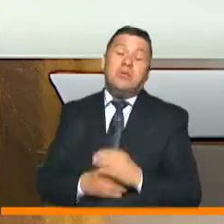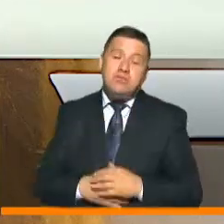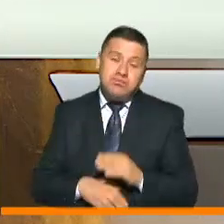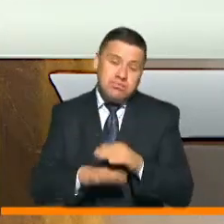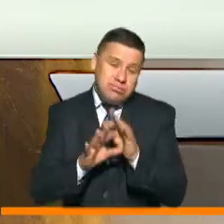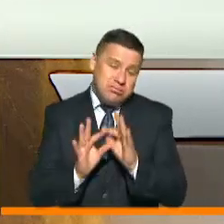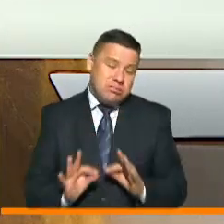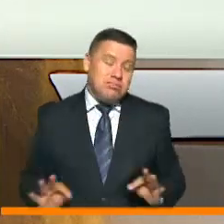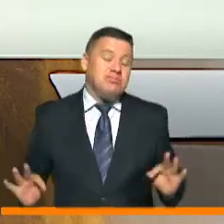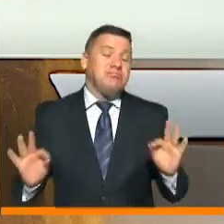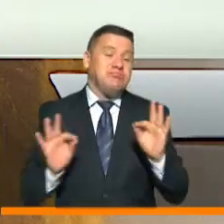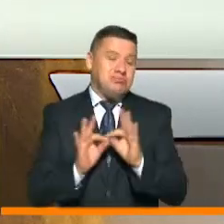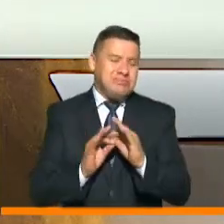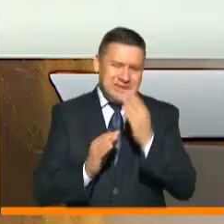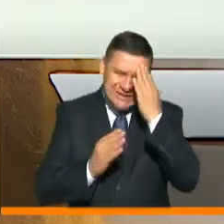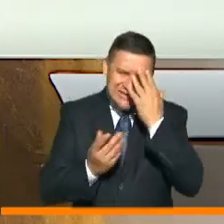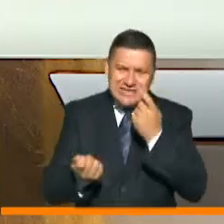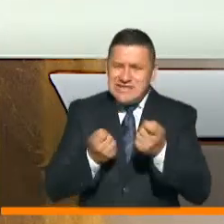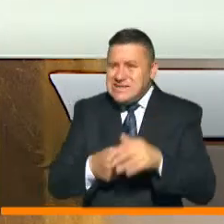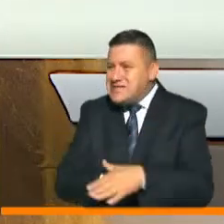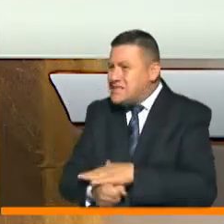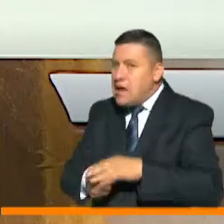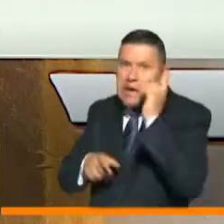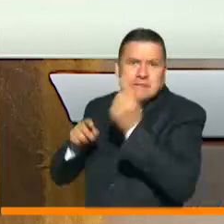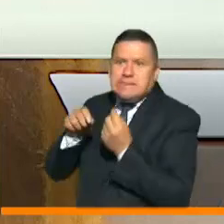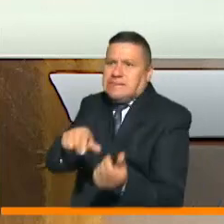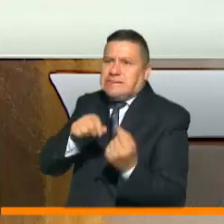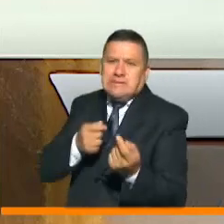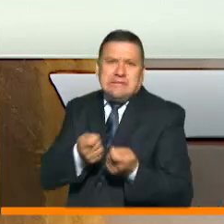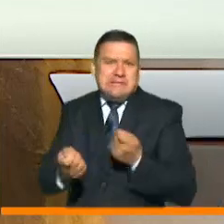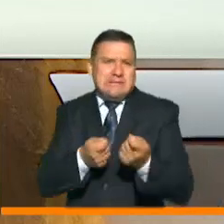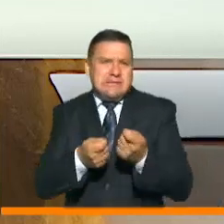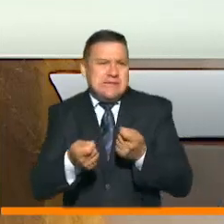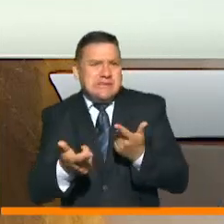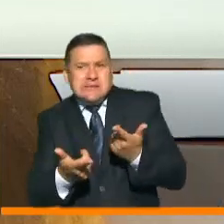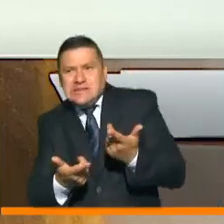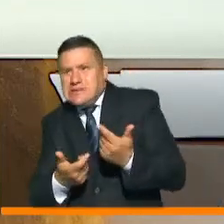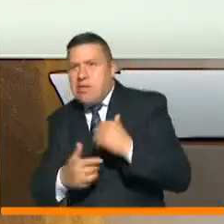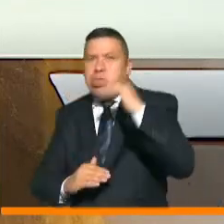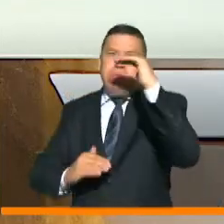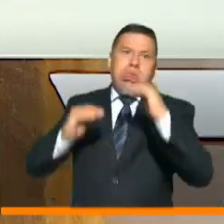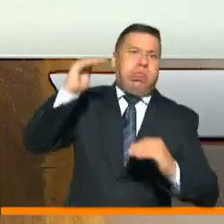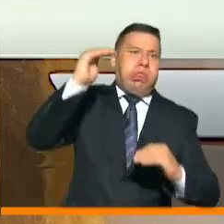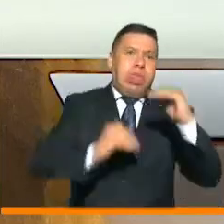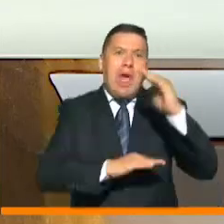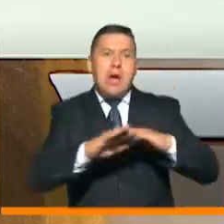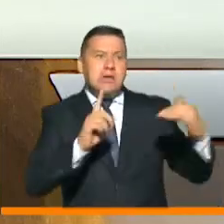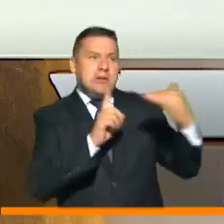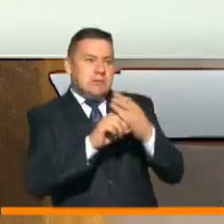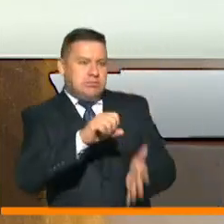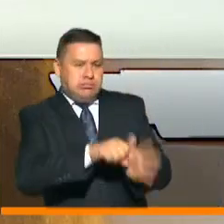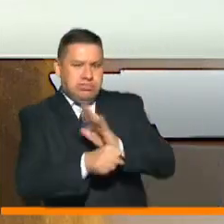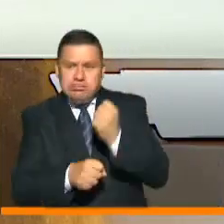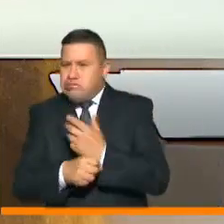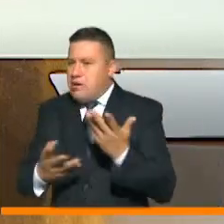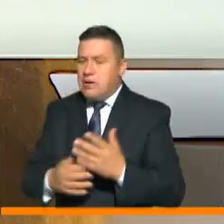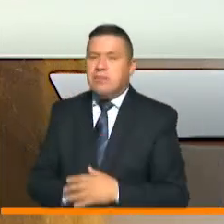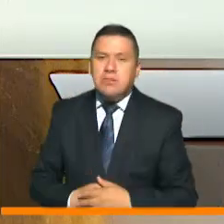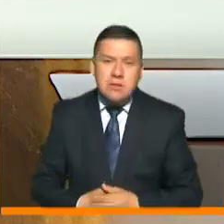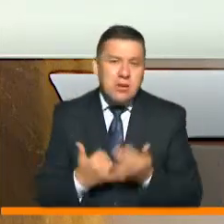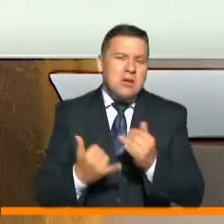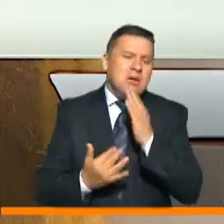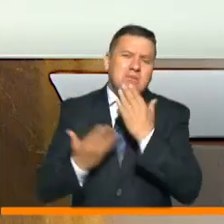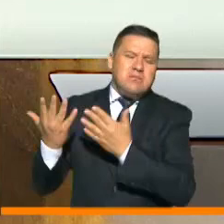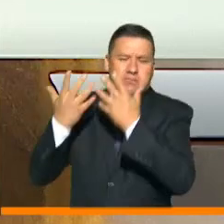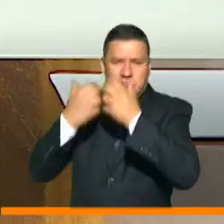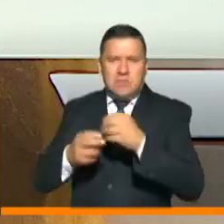muy importante para enfrentar en esta pandemia los avatares que también la pandemia trae para los generadores de empleo. Hoy el